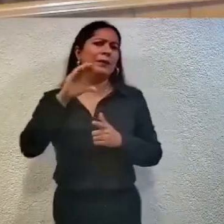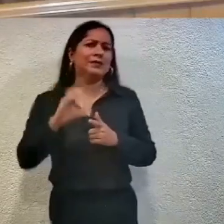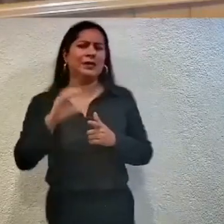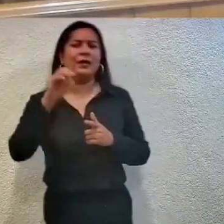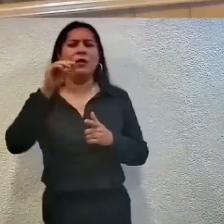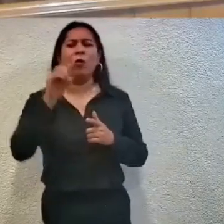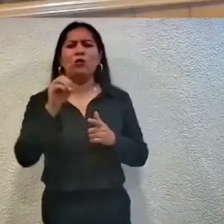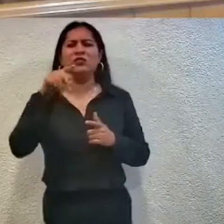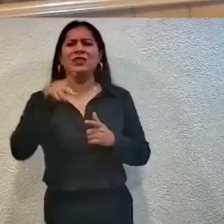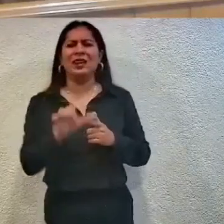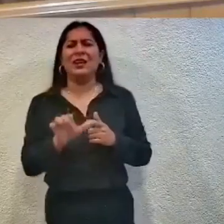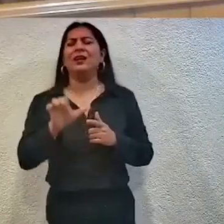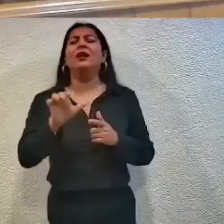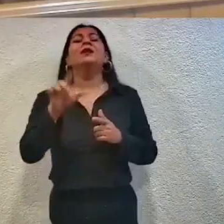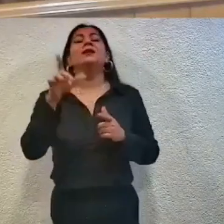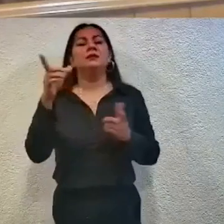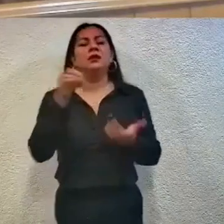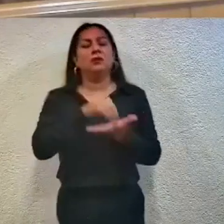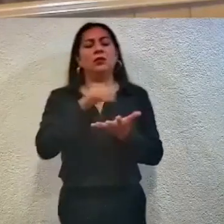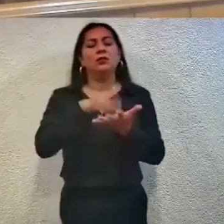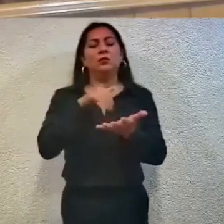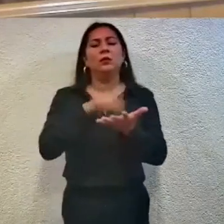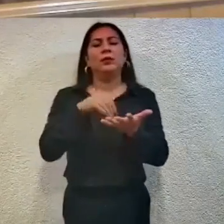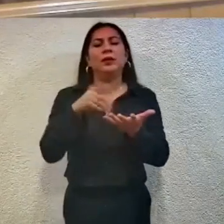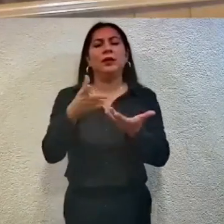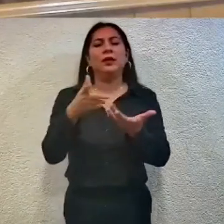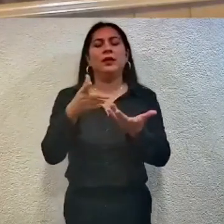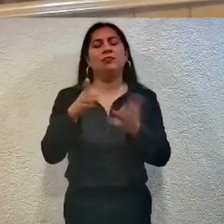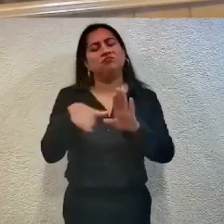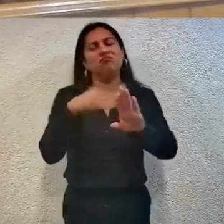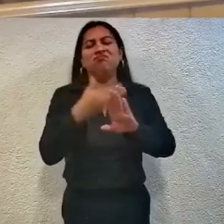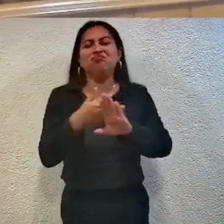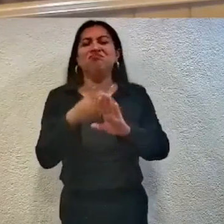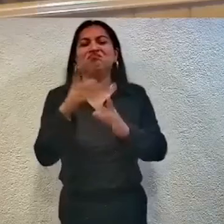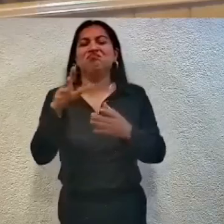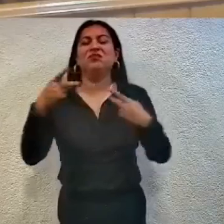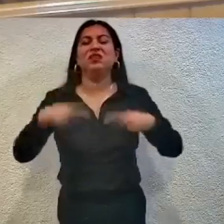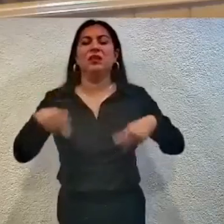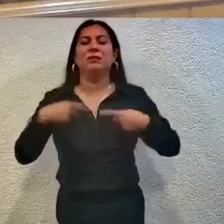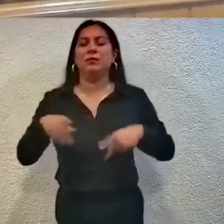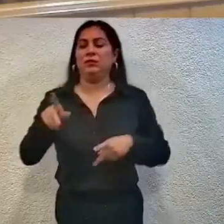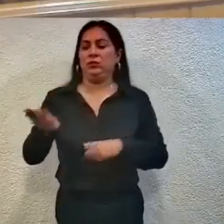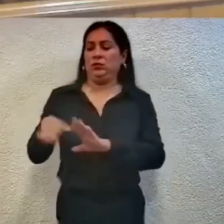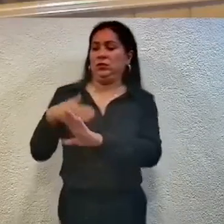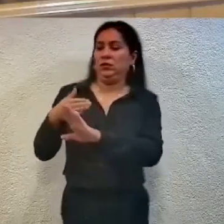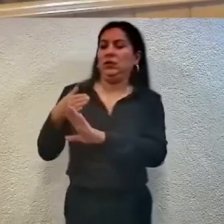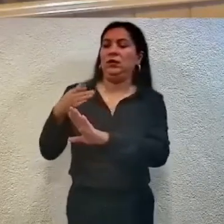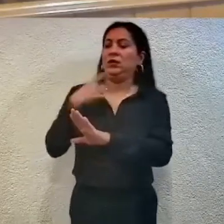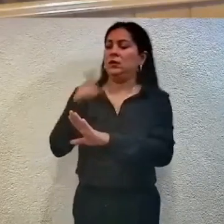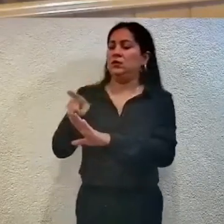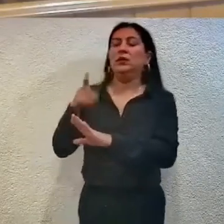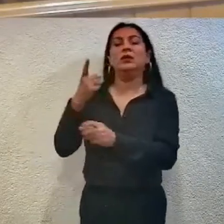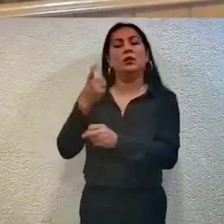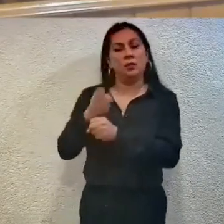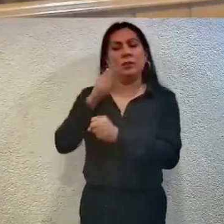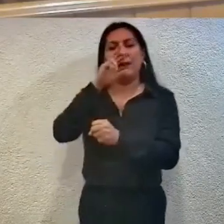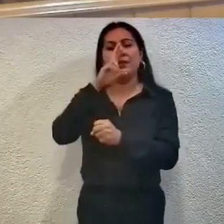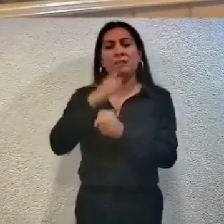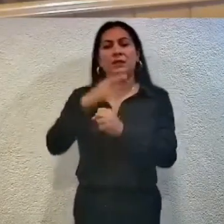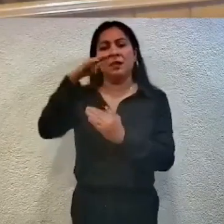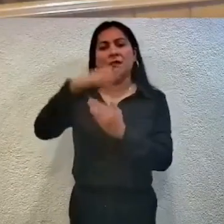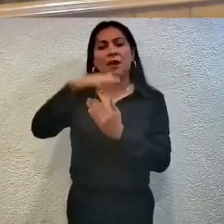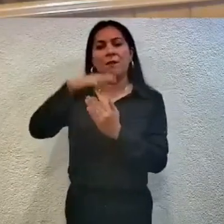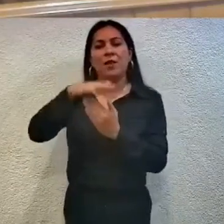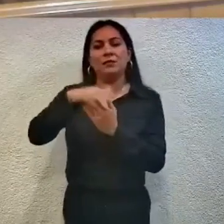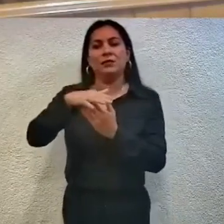Luna se corroboran con los documentales que obran en autos, ya que la ciudadana cuestionada sí fungió como primera secretaria de la mesa